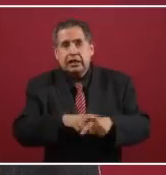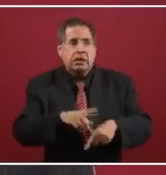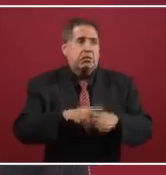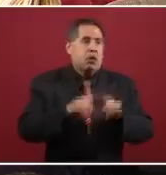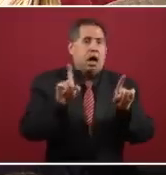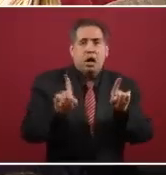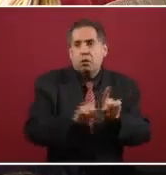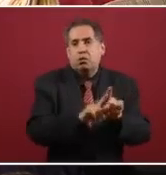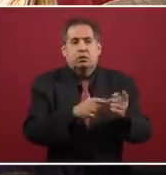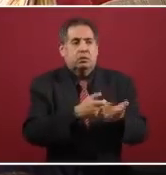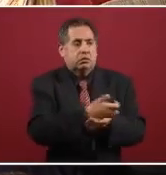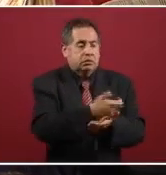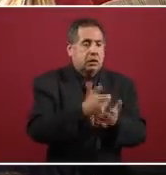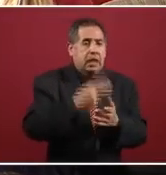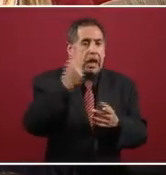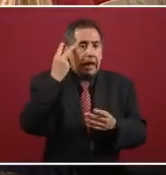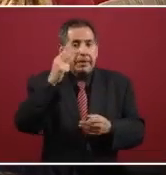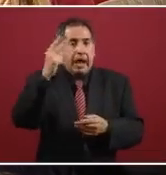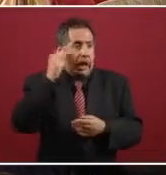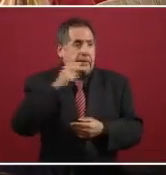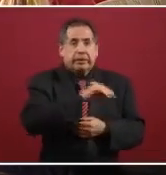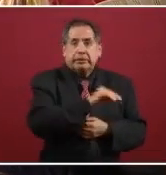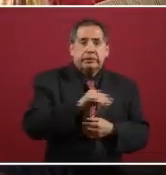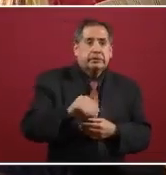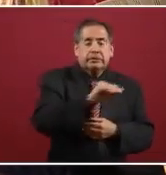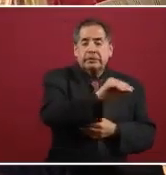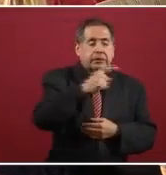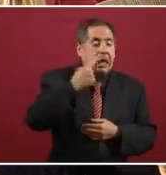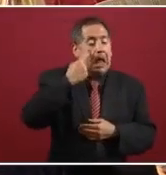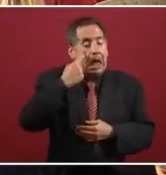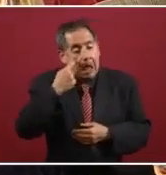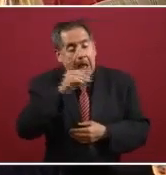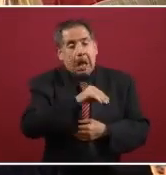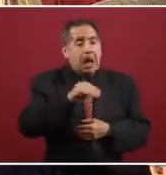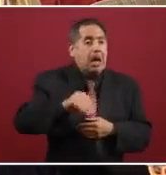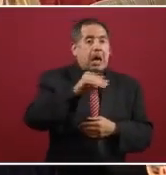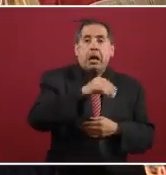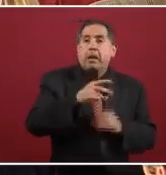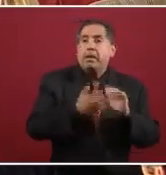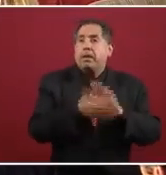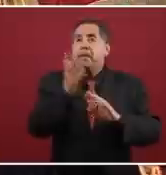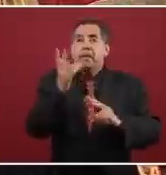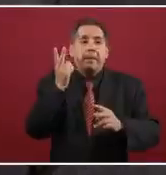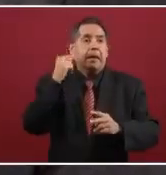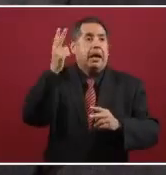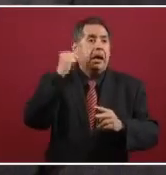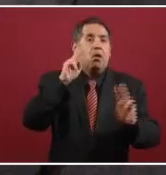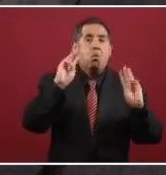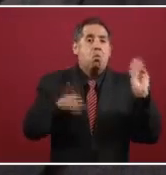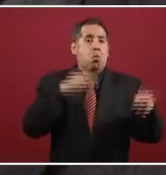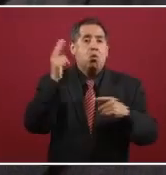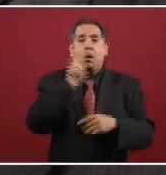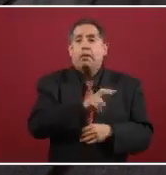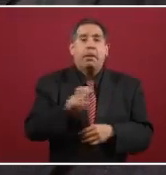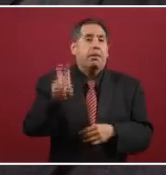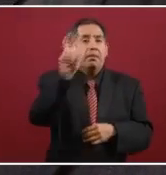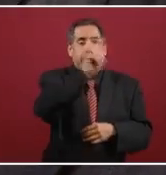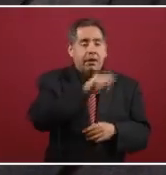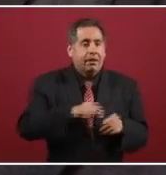en viáticos para ir a cualquier país del mundo.